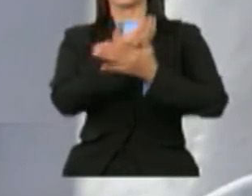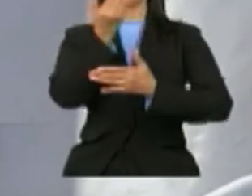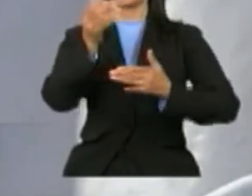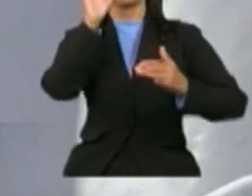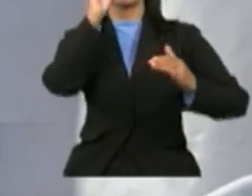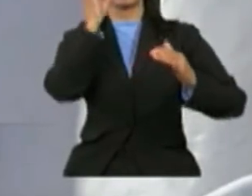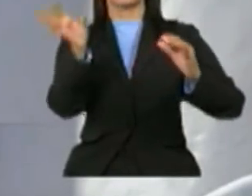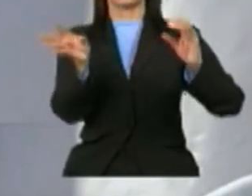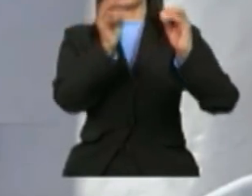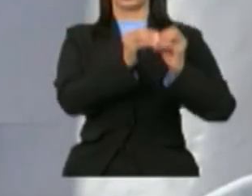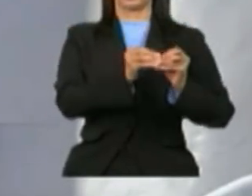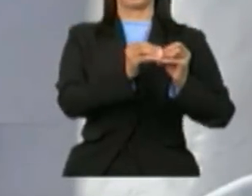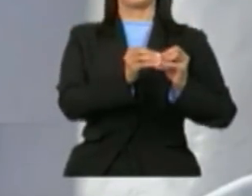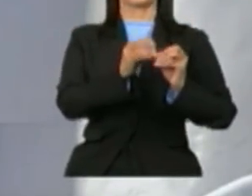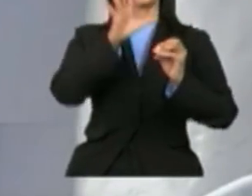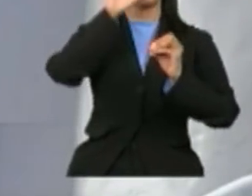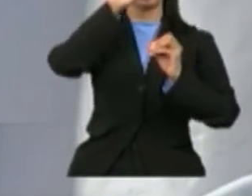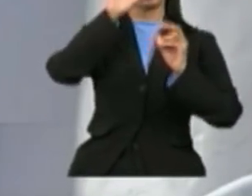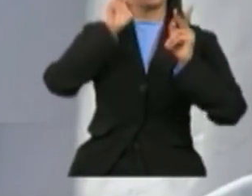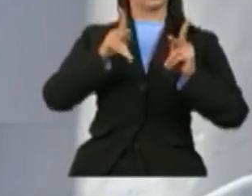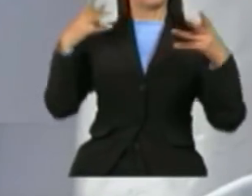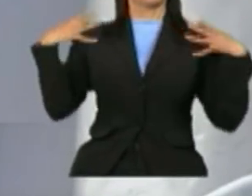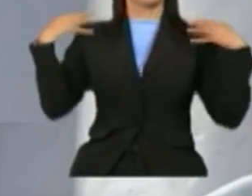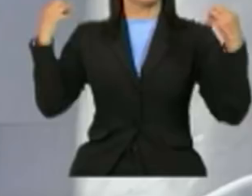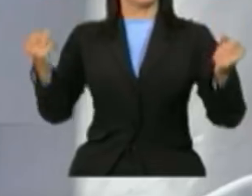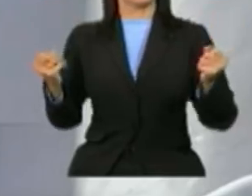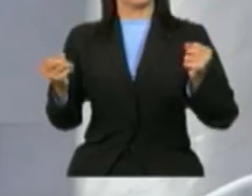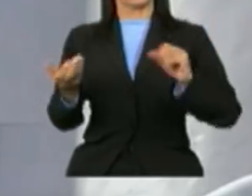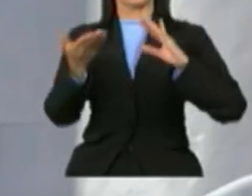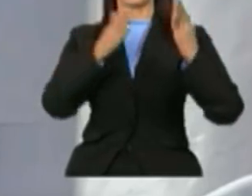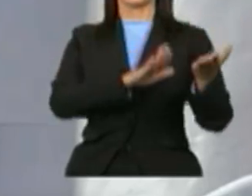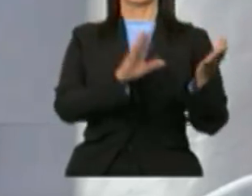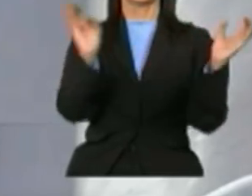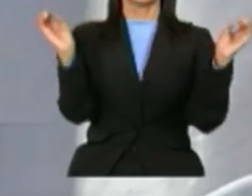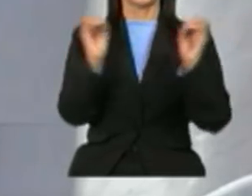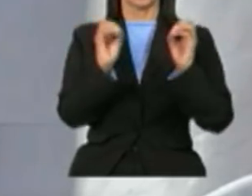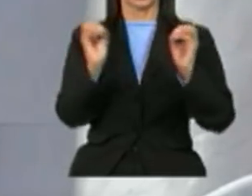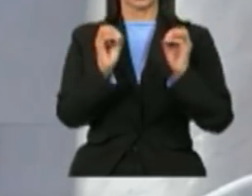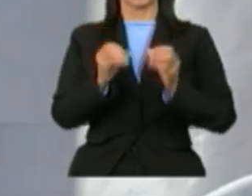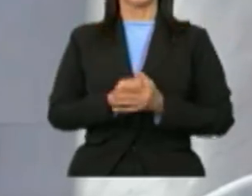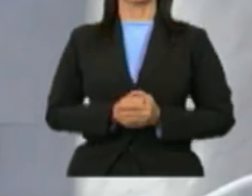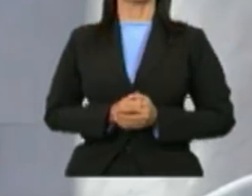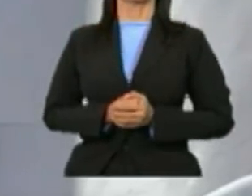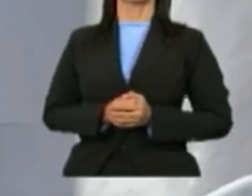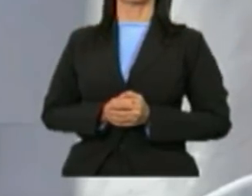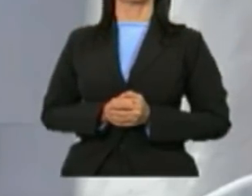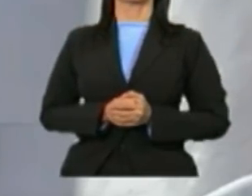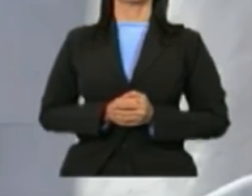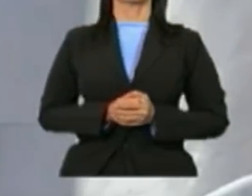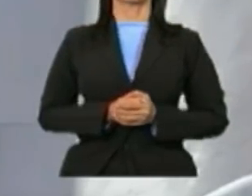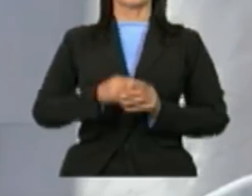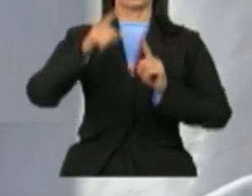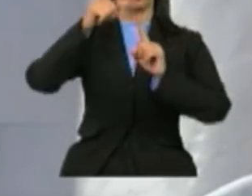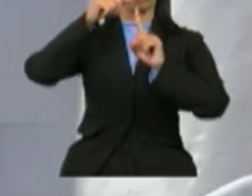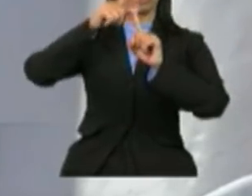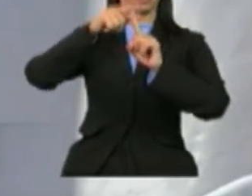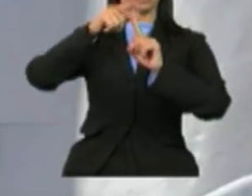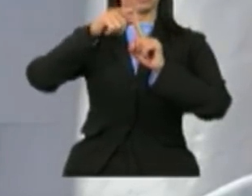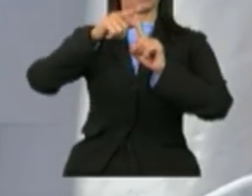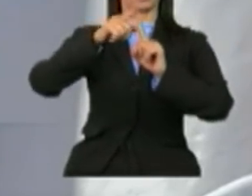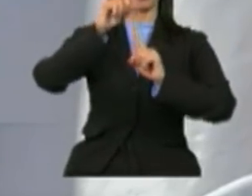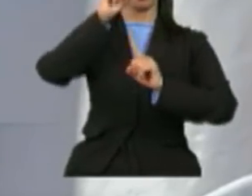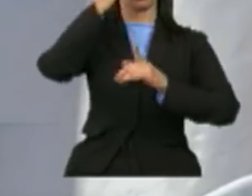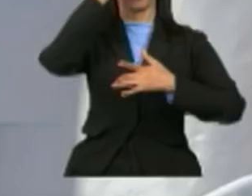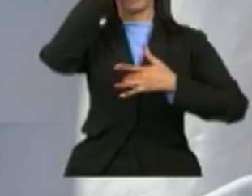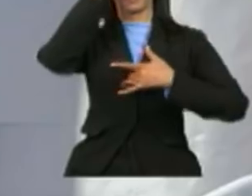19 acumulados, 5 recuperados, 0 fallecimientos. San Cristóbal,